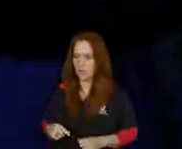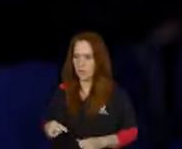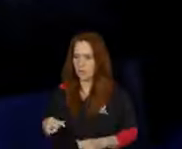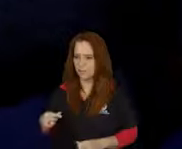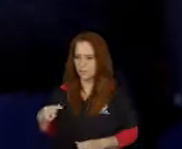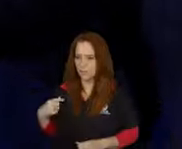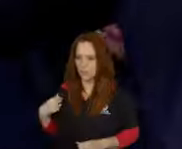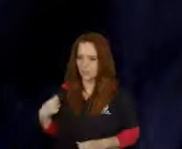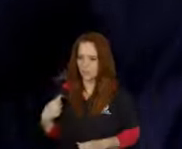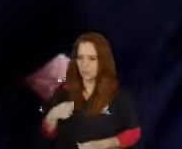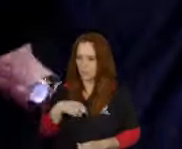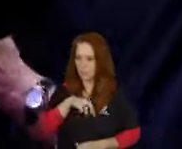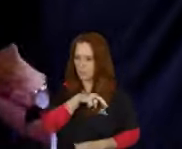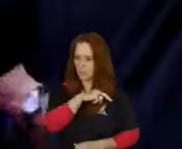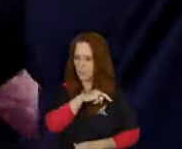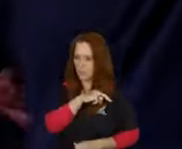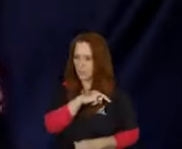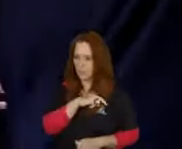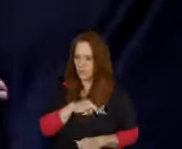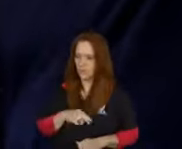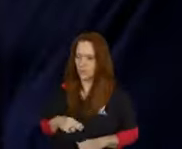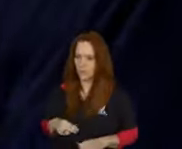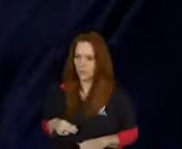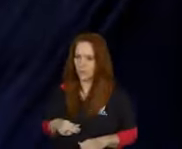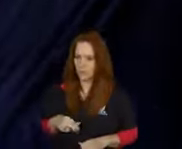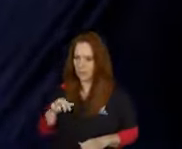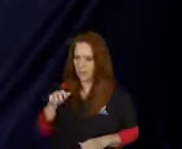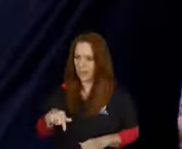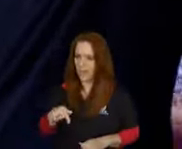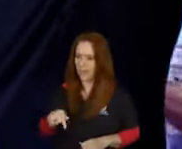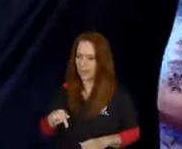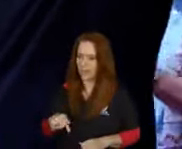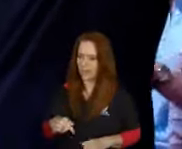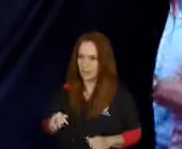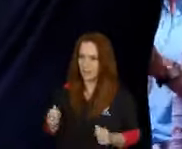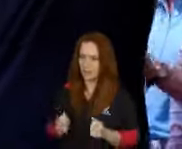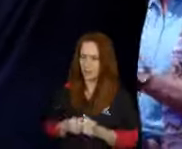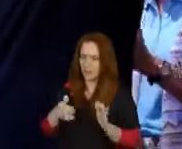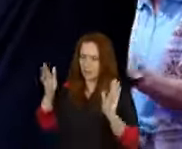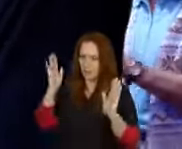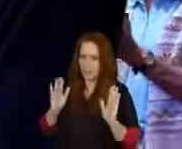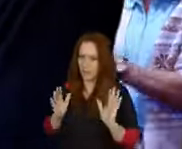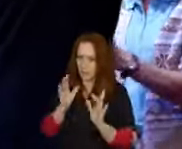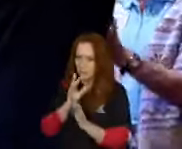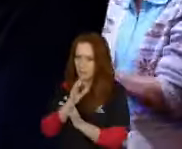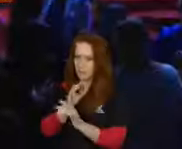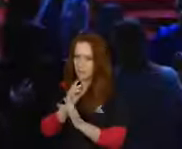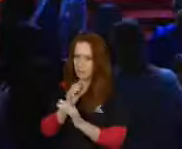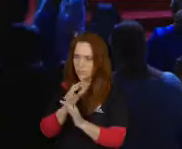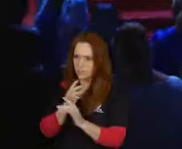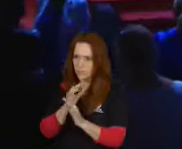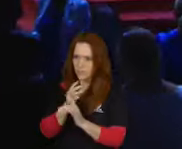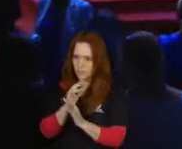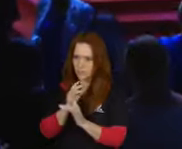toda, toda intervención de las tinieblas. Oh, Amakaya Satara.